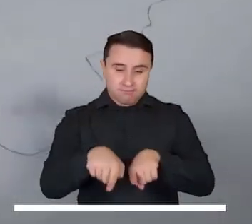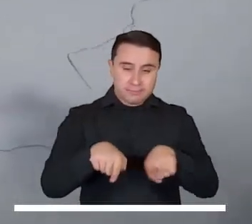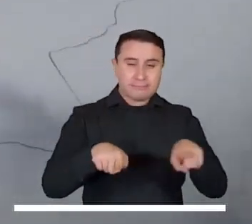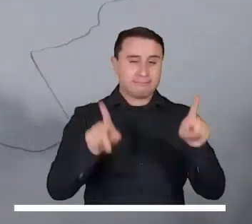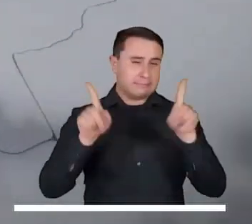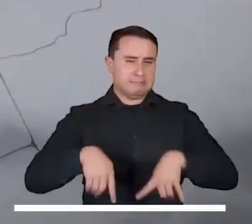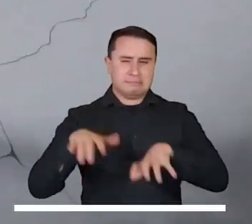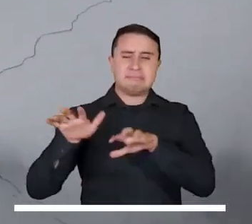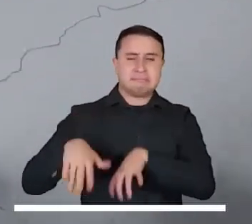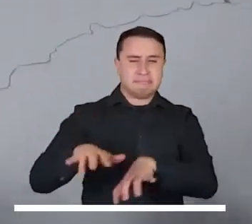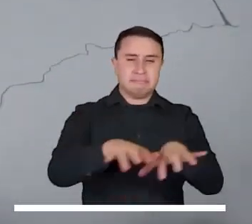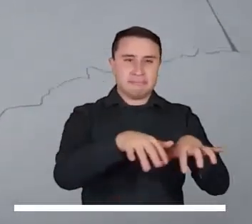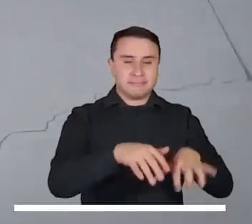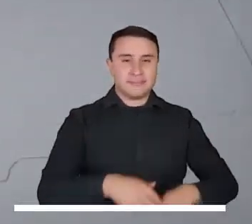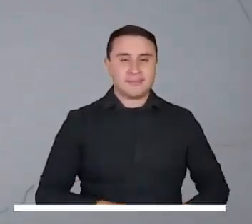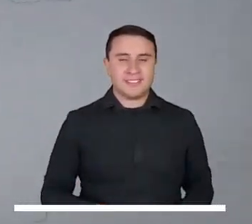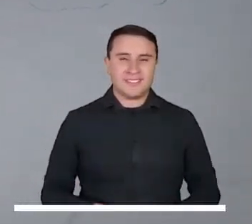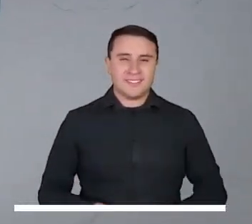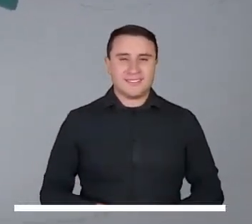Nariño.